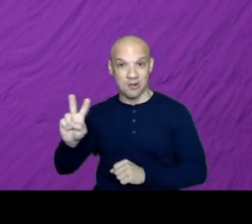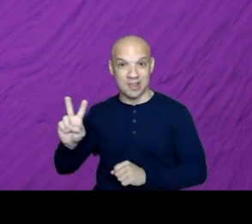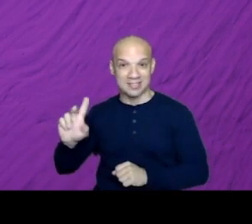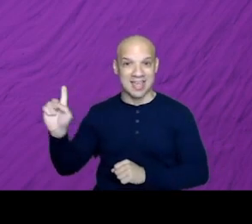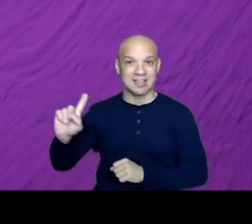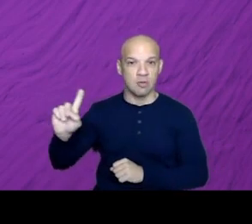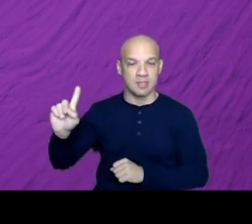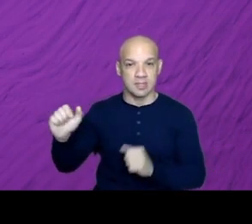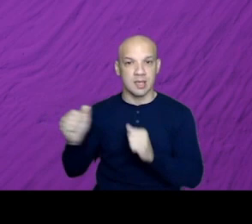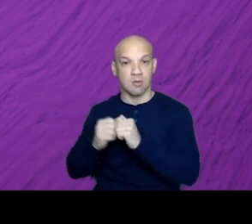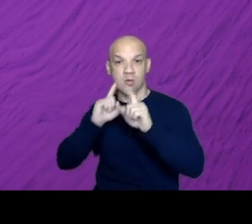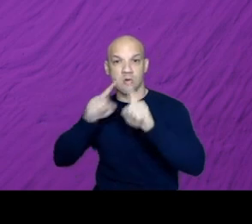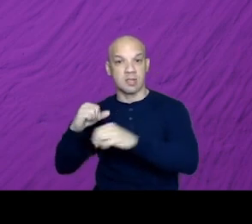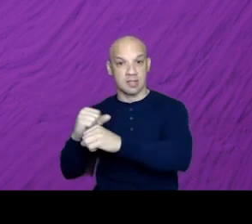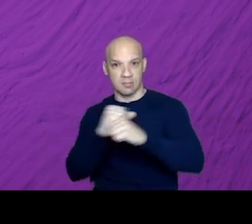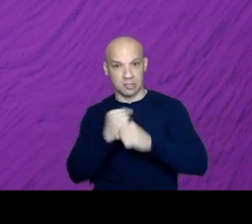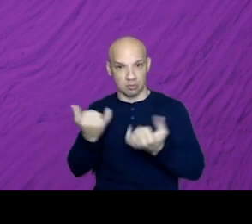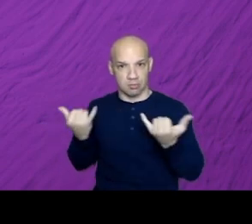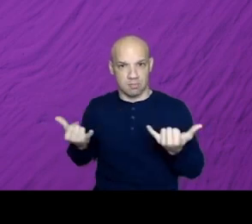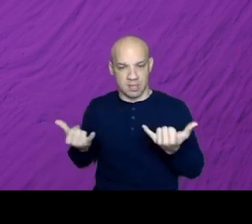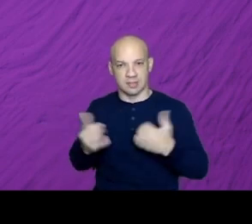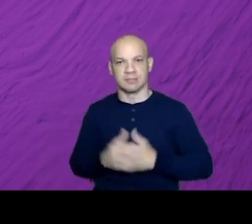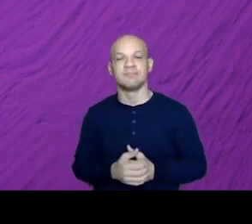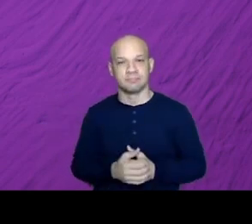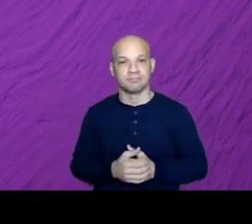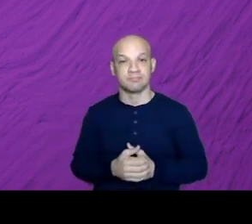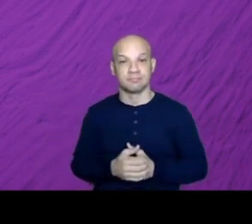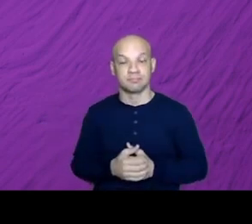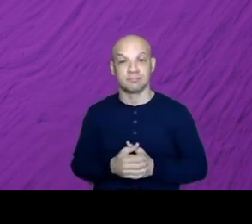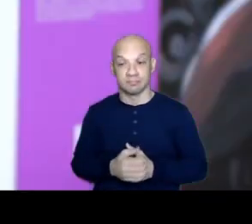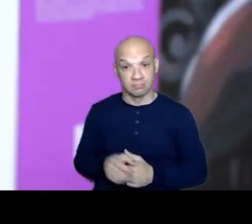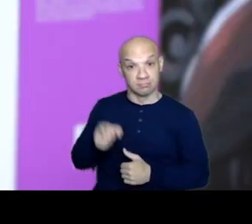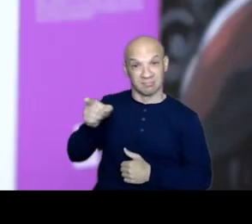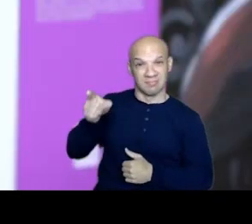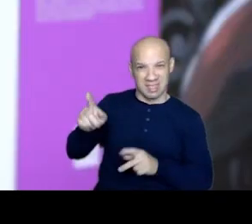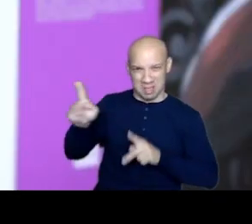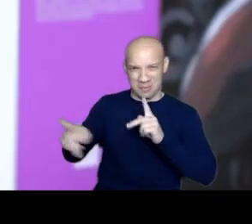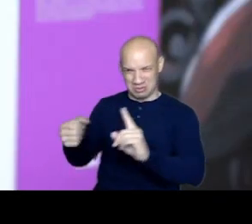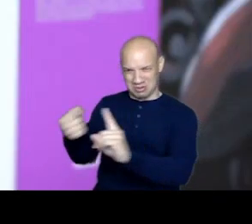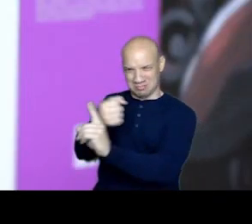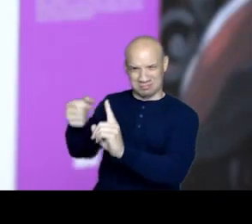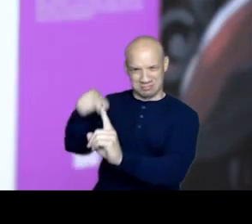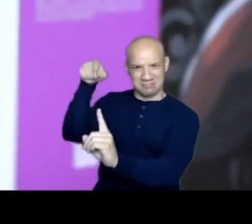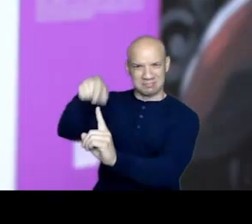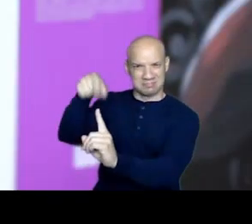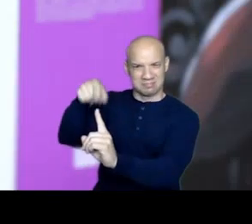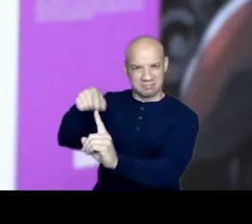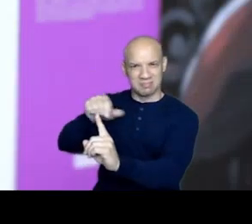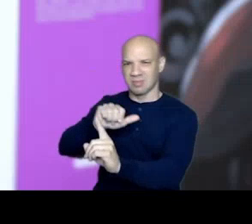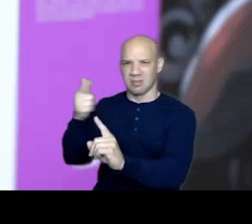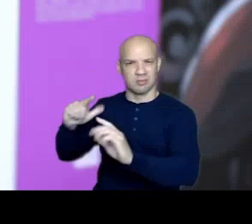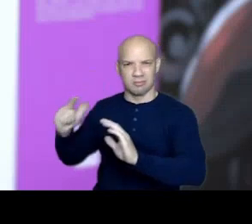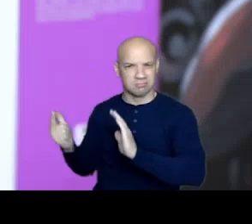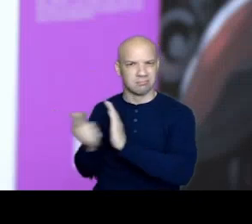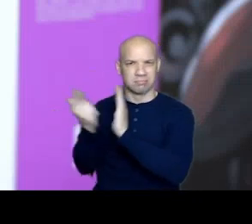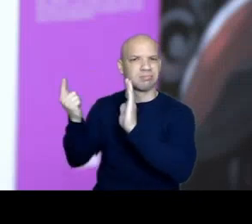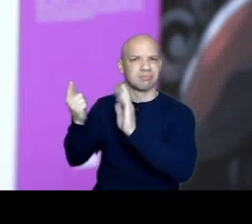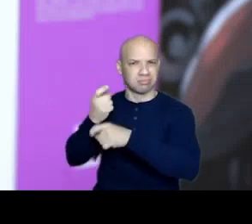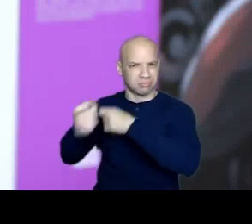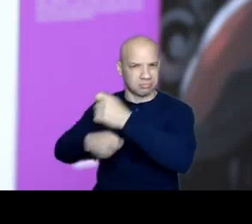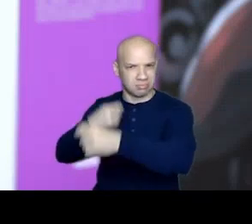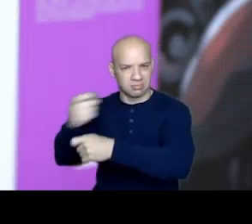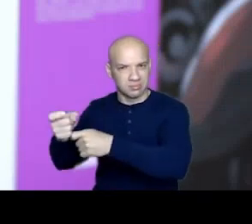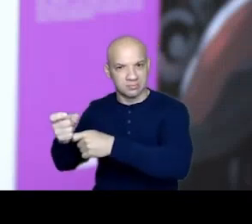sobrevivientes de violencia doméstica con órdenes de protección vigente a las víctimas de violencia doméstica y otros